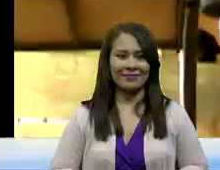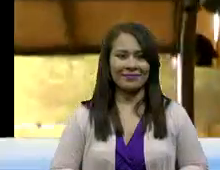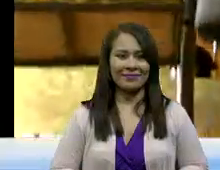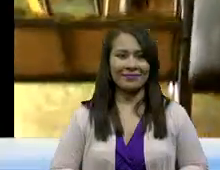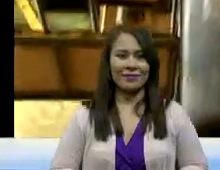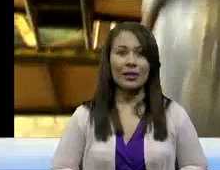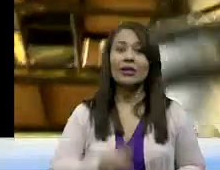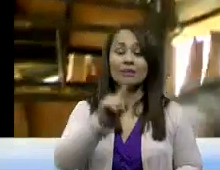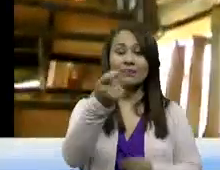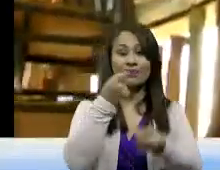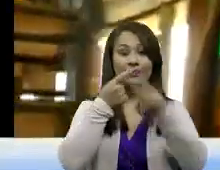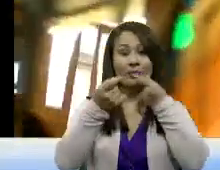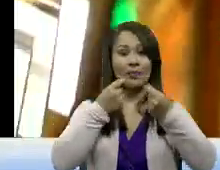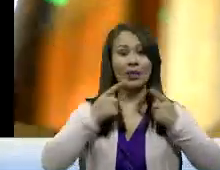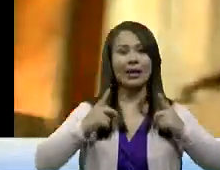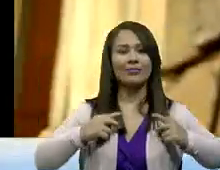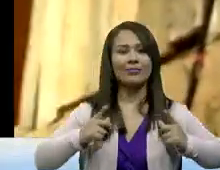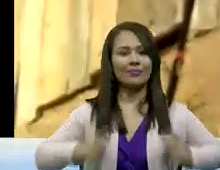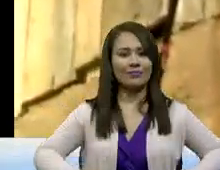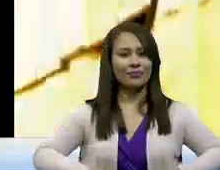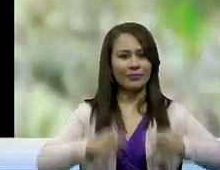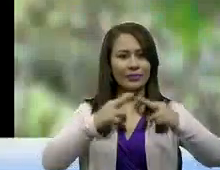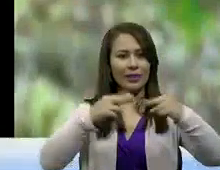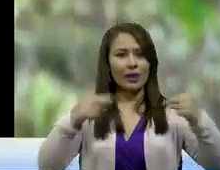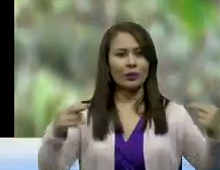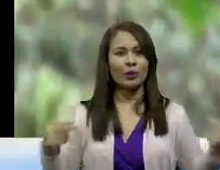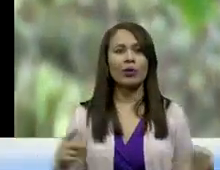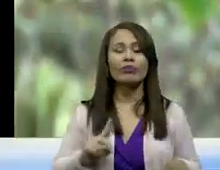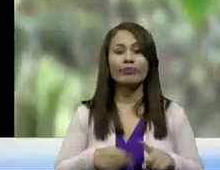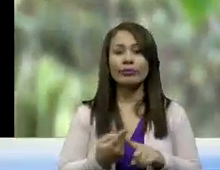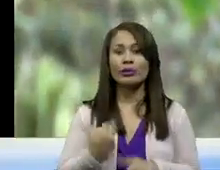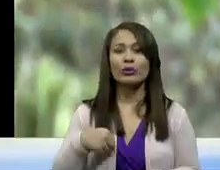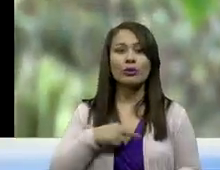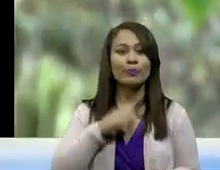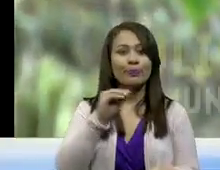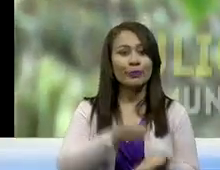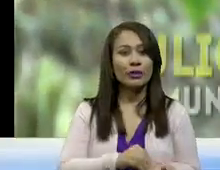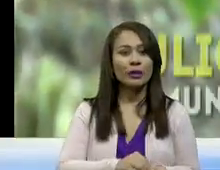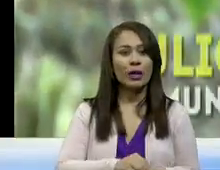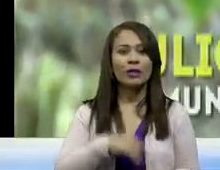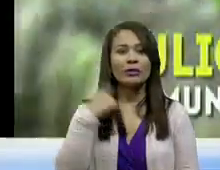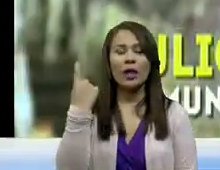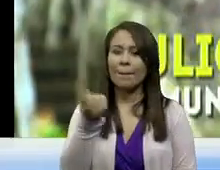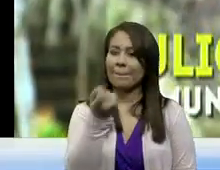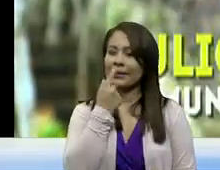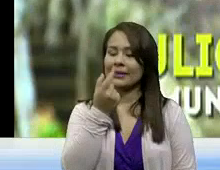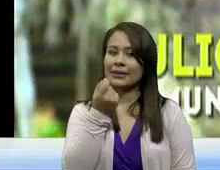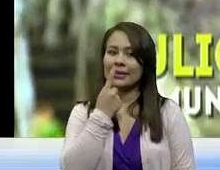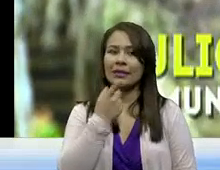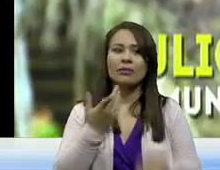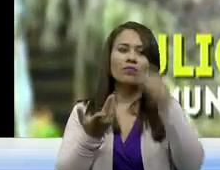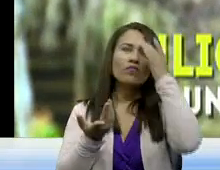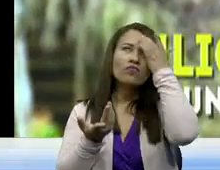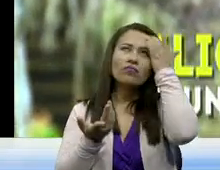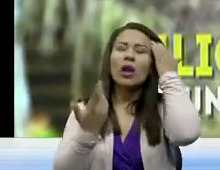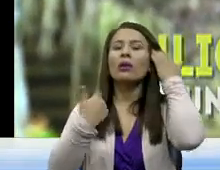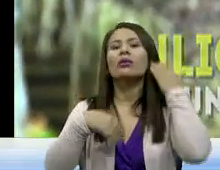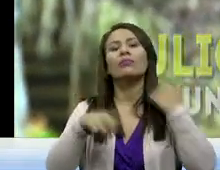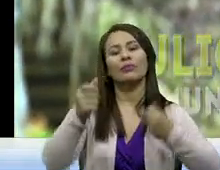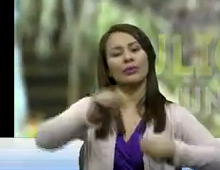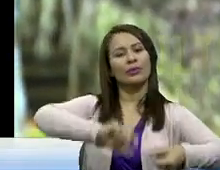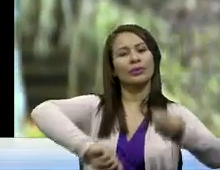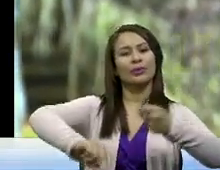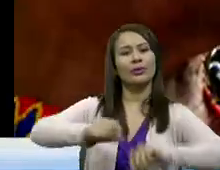La medicina natural que nosotros Ushuaia mantuvieron son las medicinas científicas de nuestro